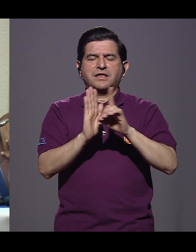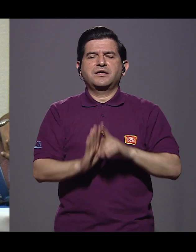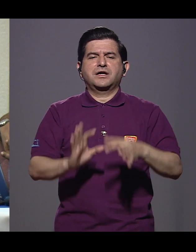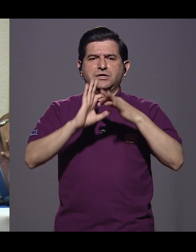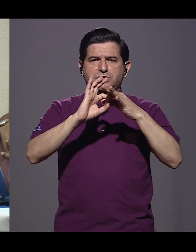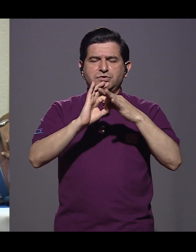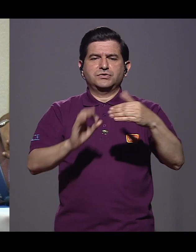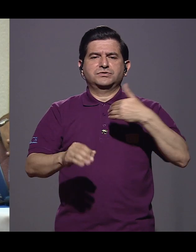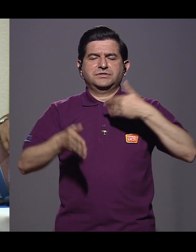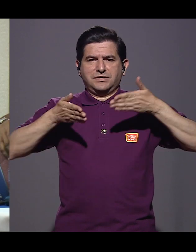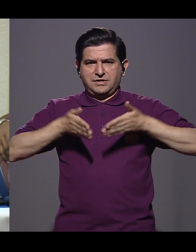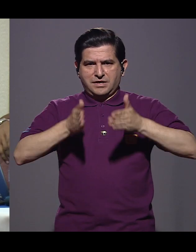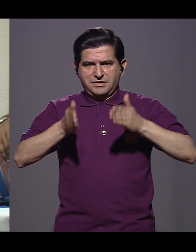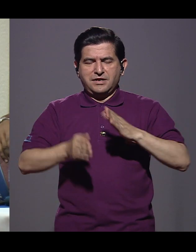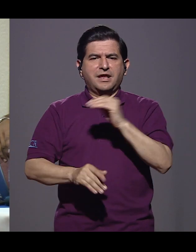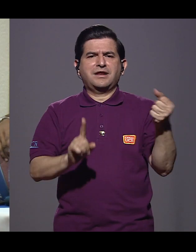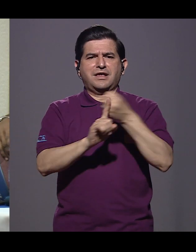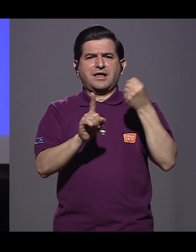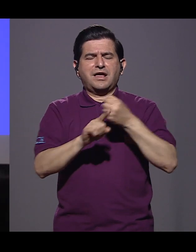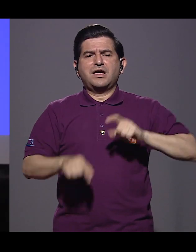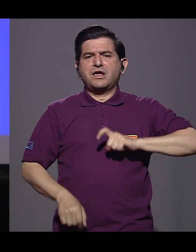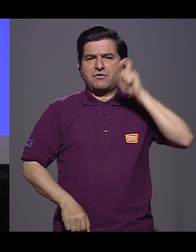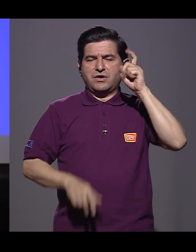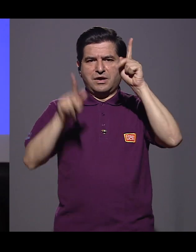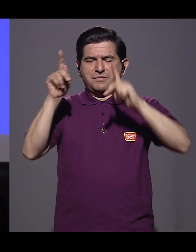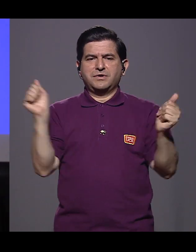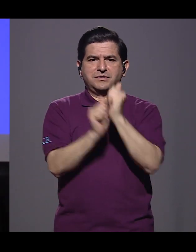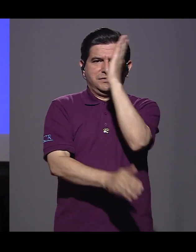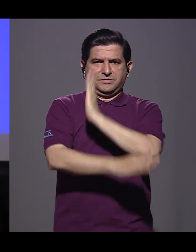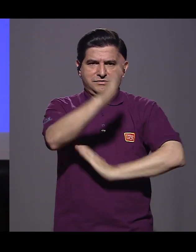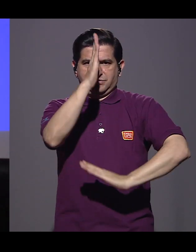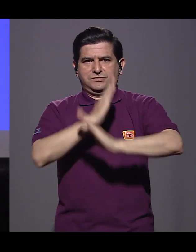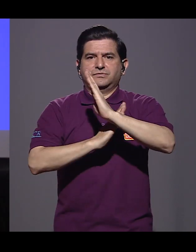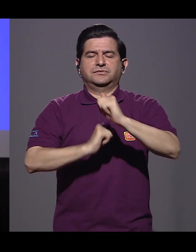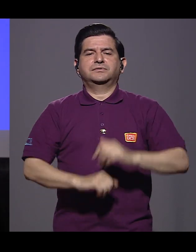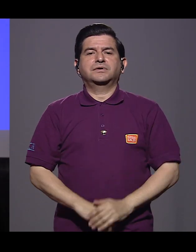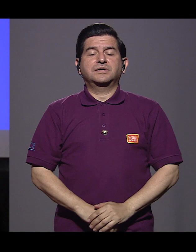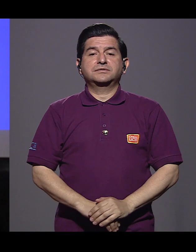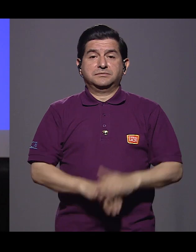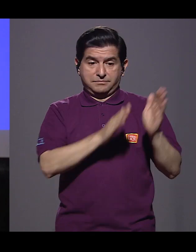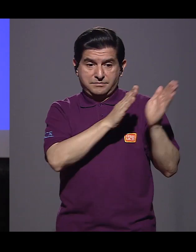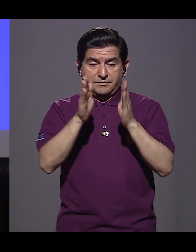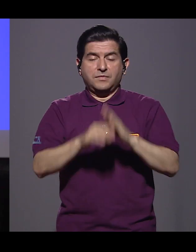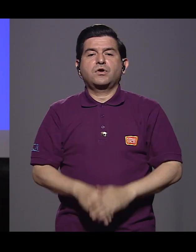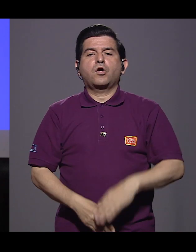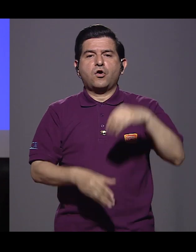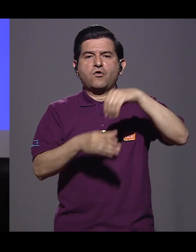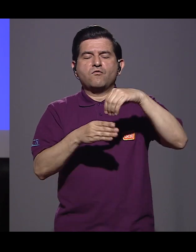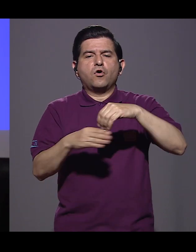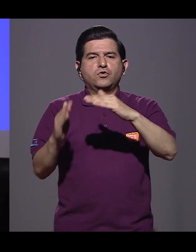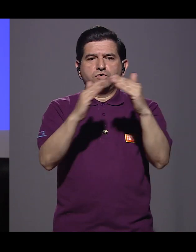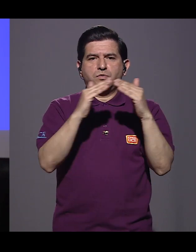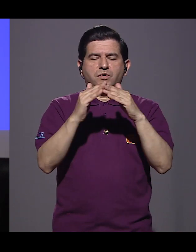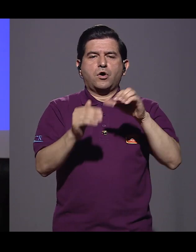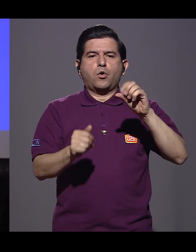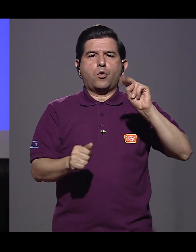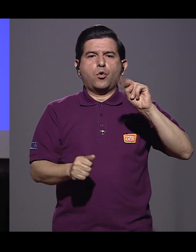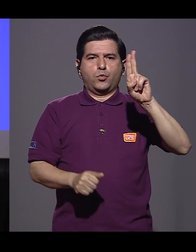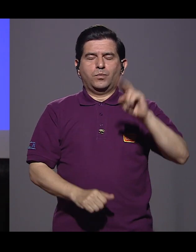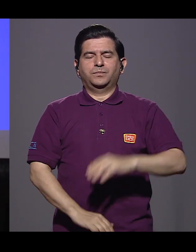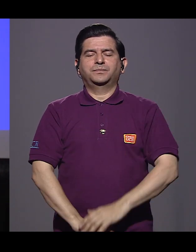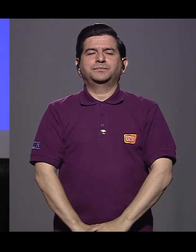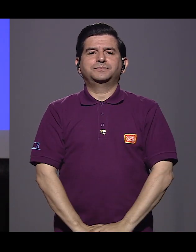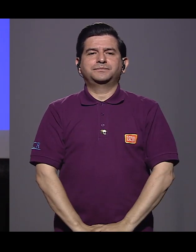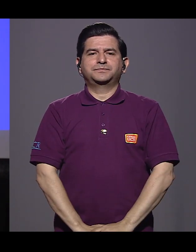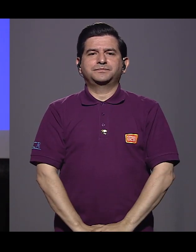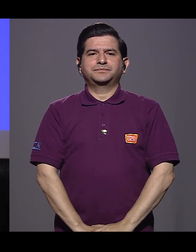derechos sexuales y reproductivos y violencia de género en personas con discapacidad, organizado por el Fondo de Población de las Naciones